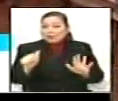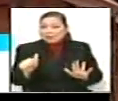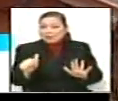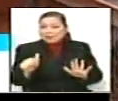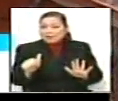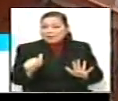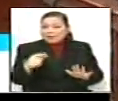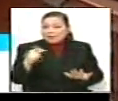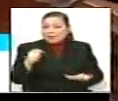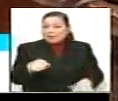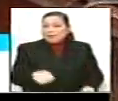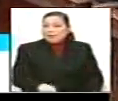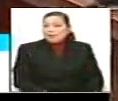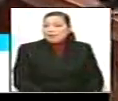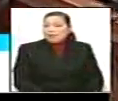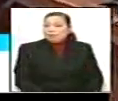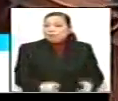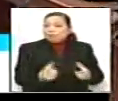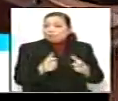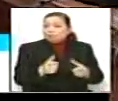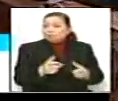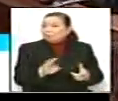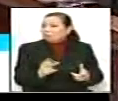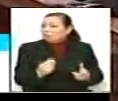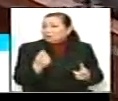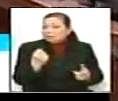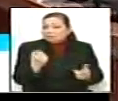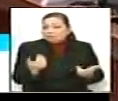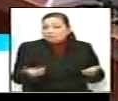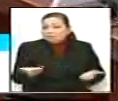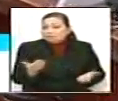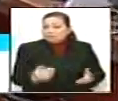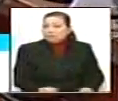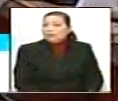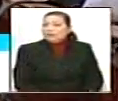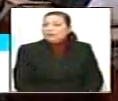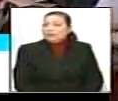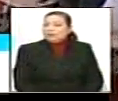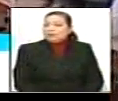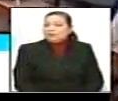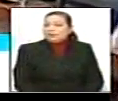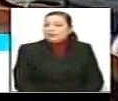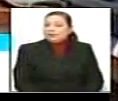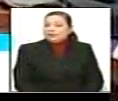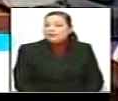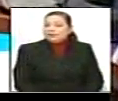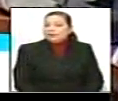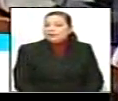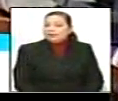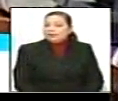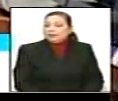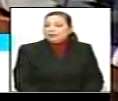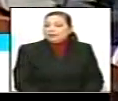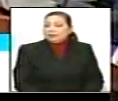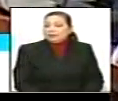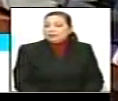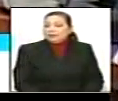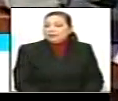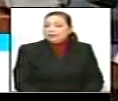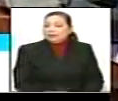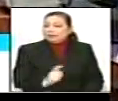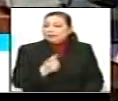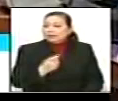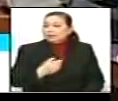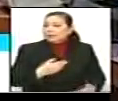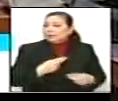de servicios a la supervisora. No se entiende, y quisiera que me precisen, por favor, porque podría estar en error. ¿Se tiene un